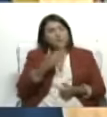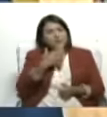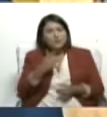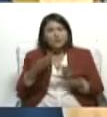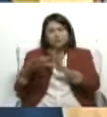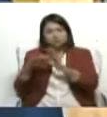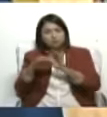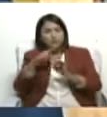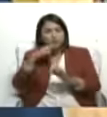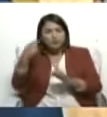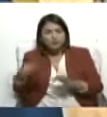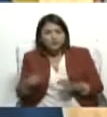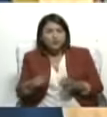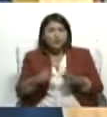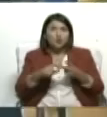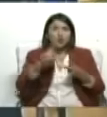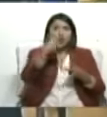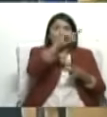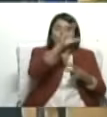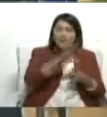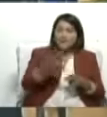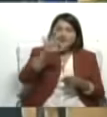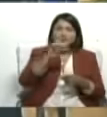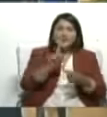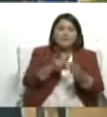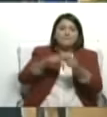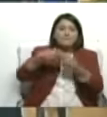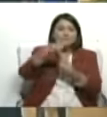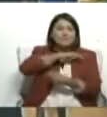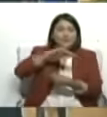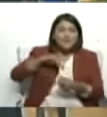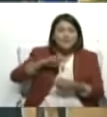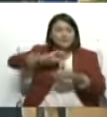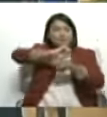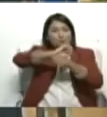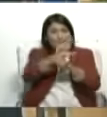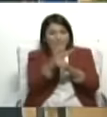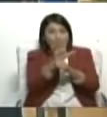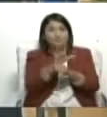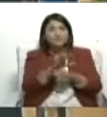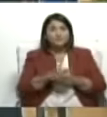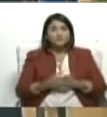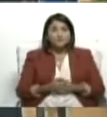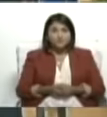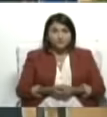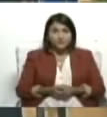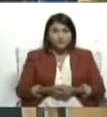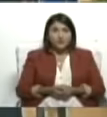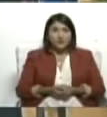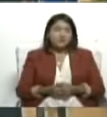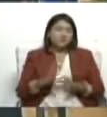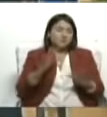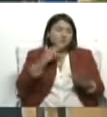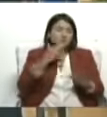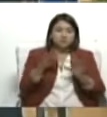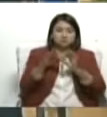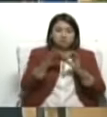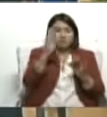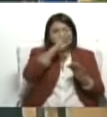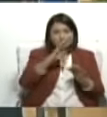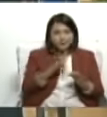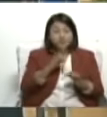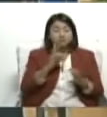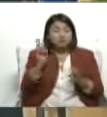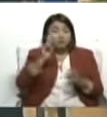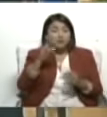distintos países de los BRICS, como con países de América Latina como el Brasil. Es decir, Venezuela, con su moral,